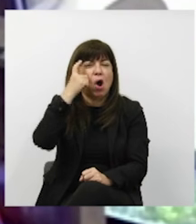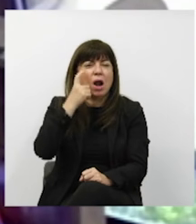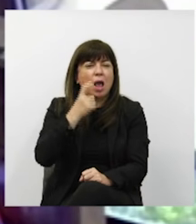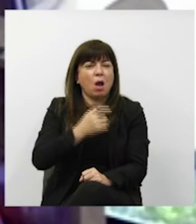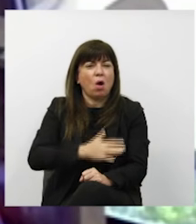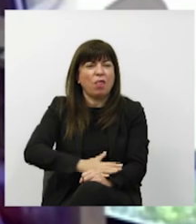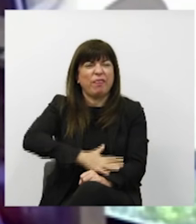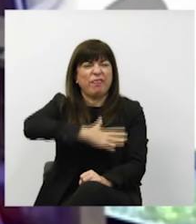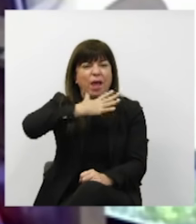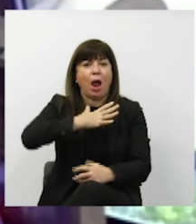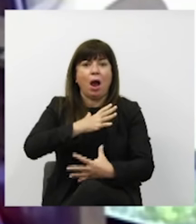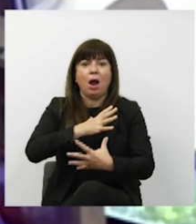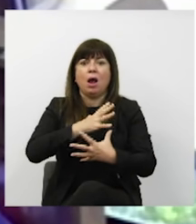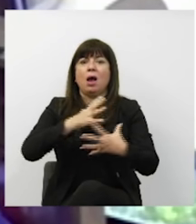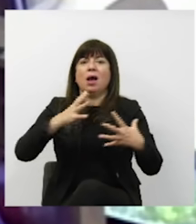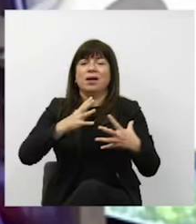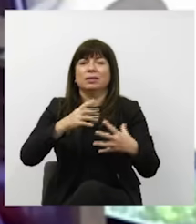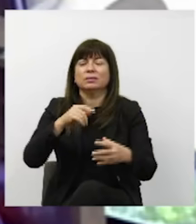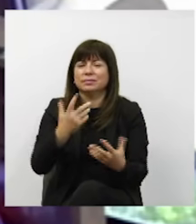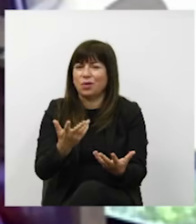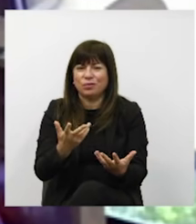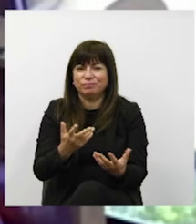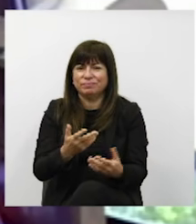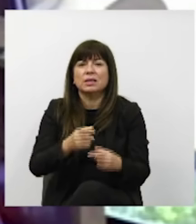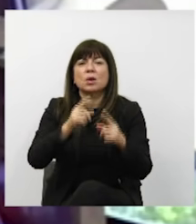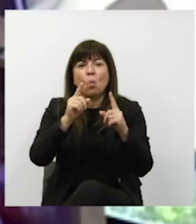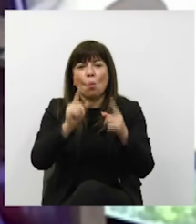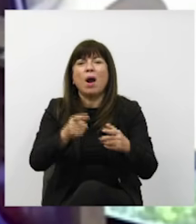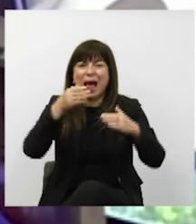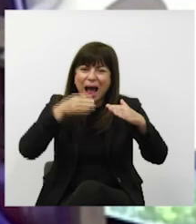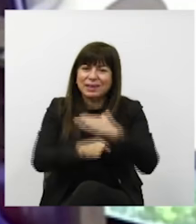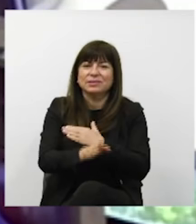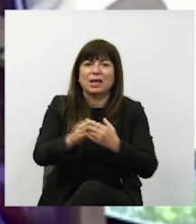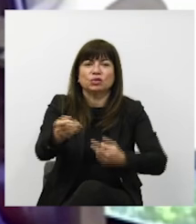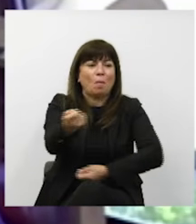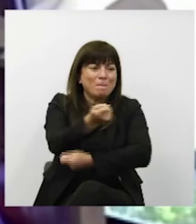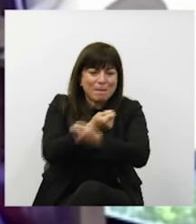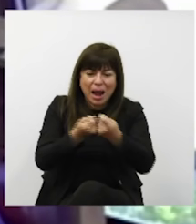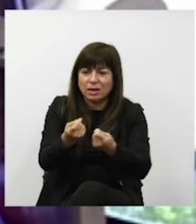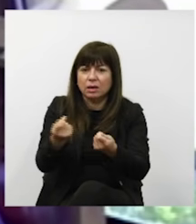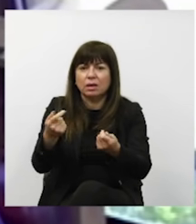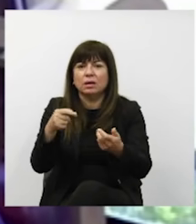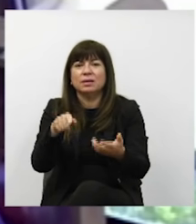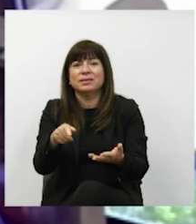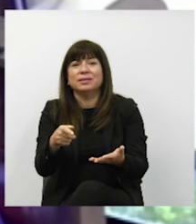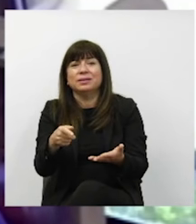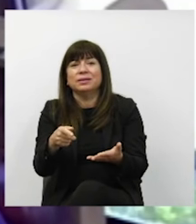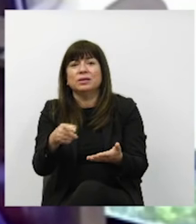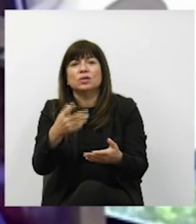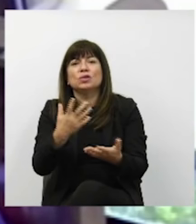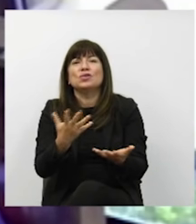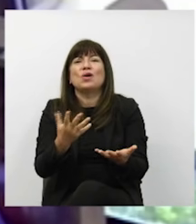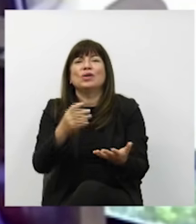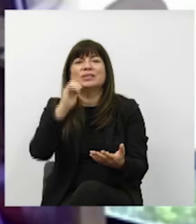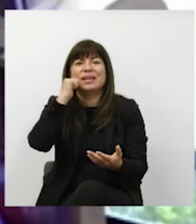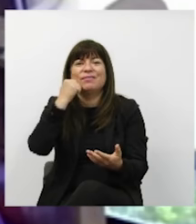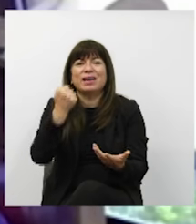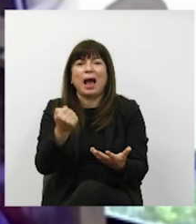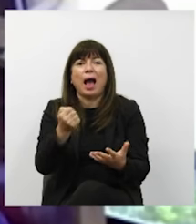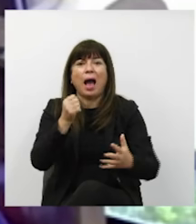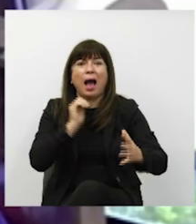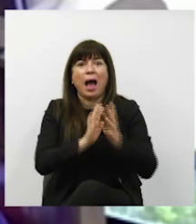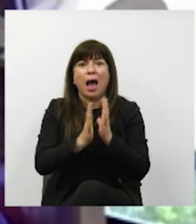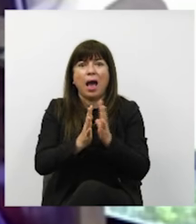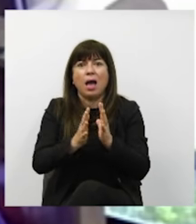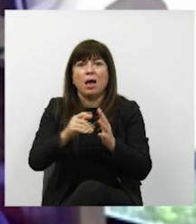fuera de borda y vamos a seguir teniendo acceso a los mercados. Y nuestro sector exportador no es particularmente intensivo